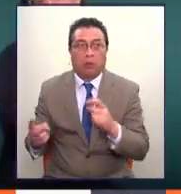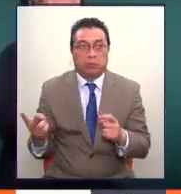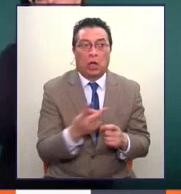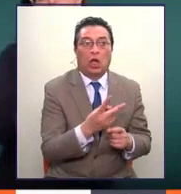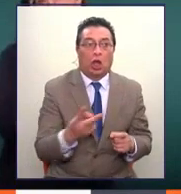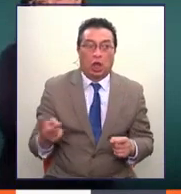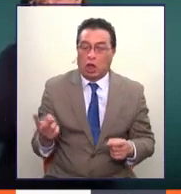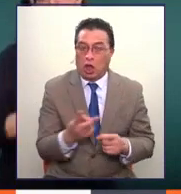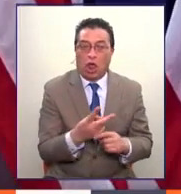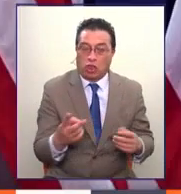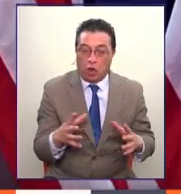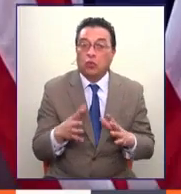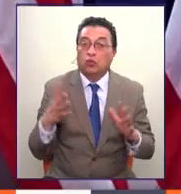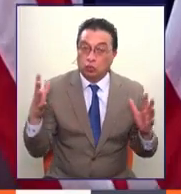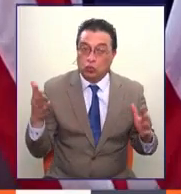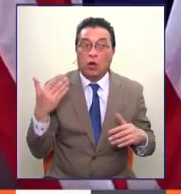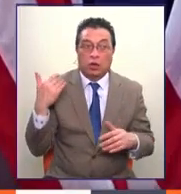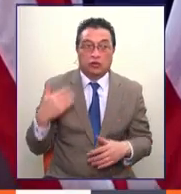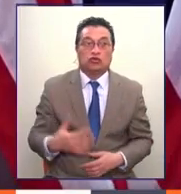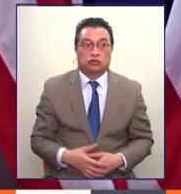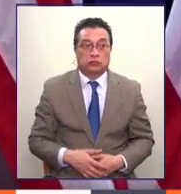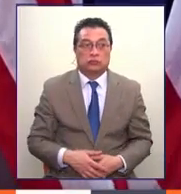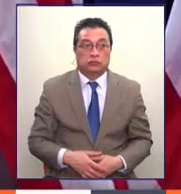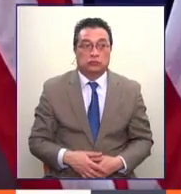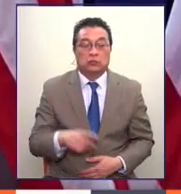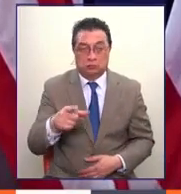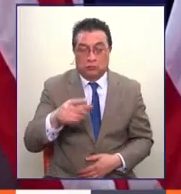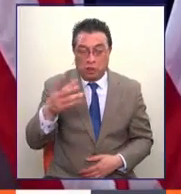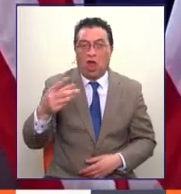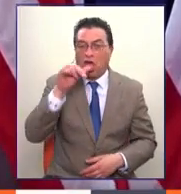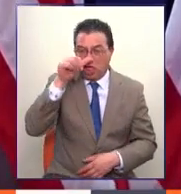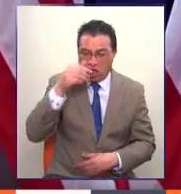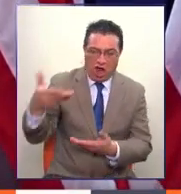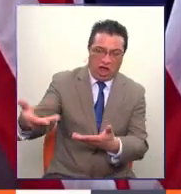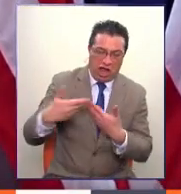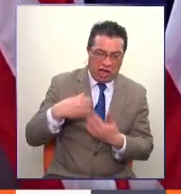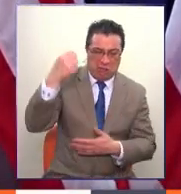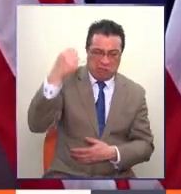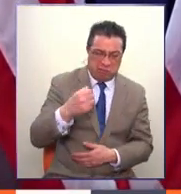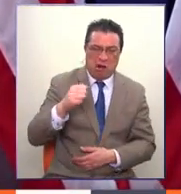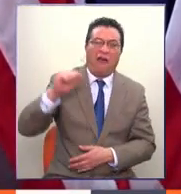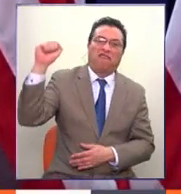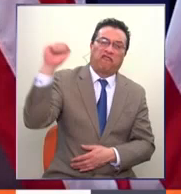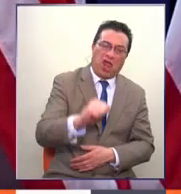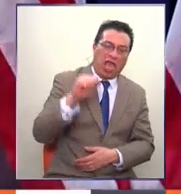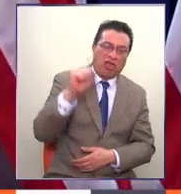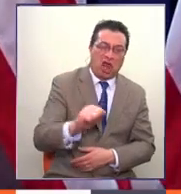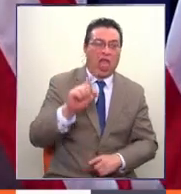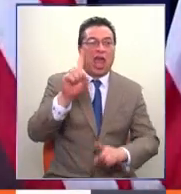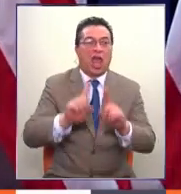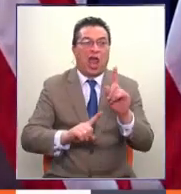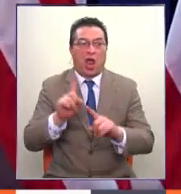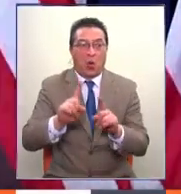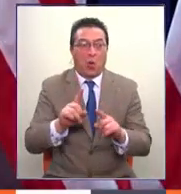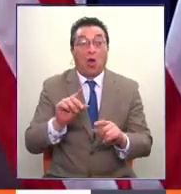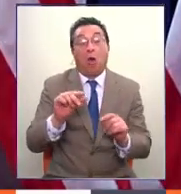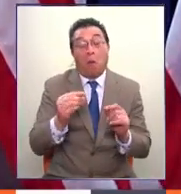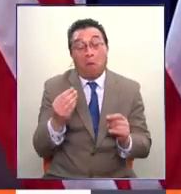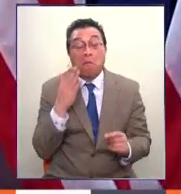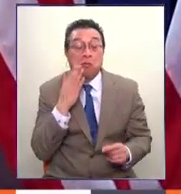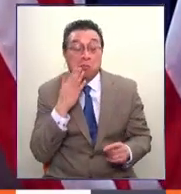países los últimos años. Traen drogas, traen crimen, son violadores y algunos, supongo, son buenas